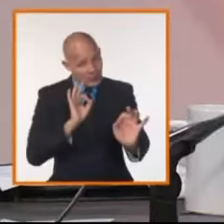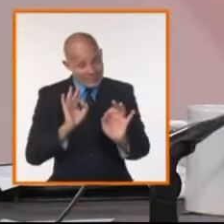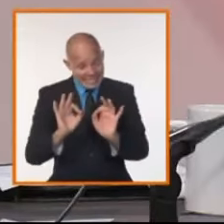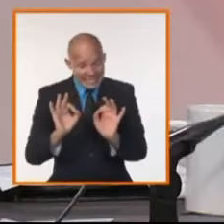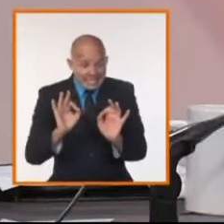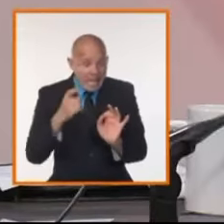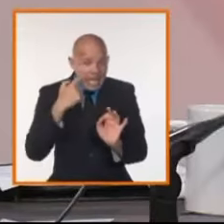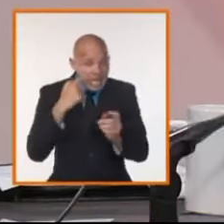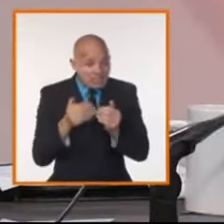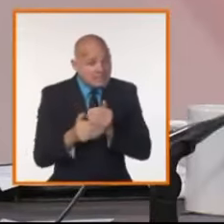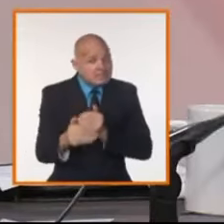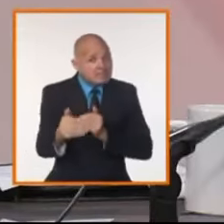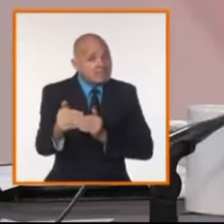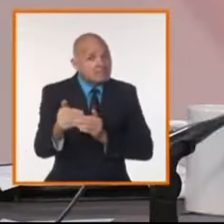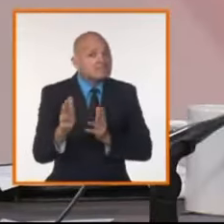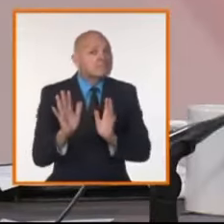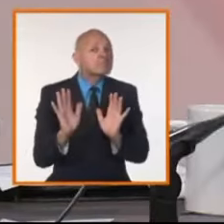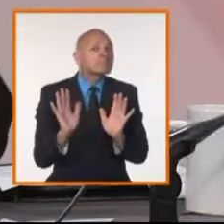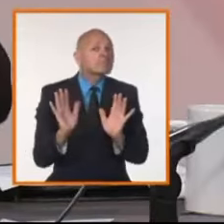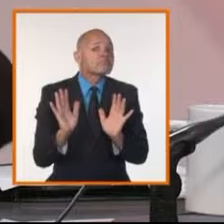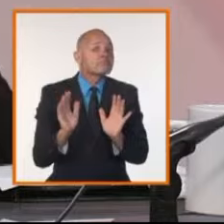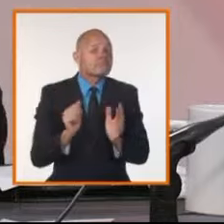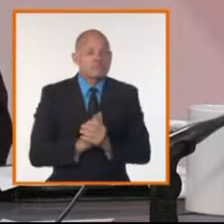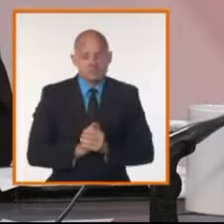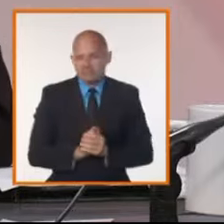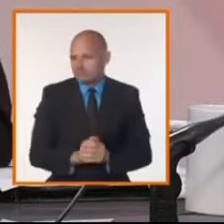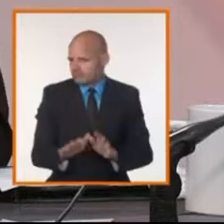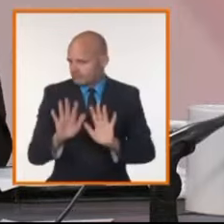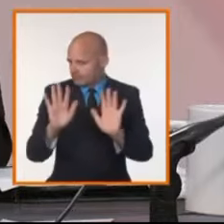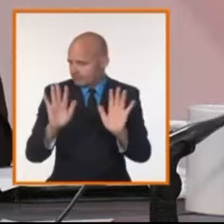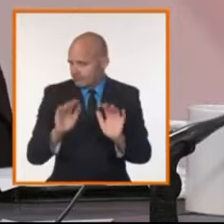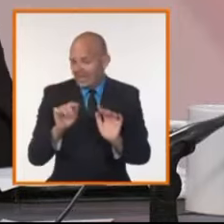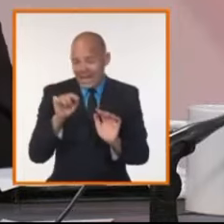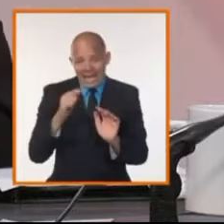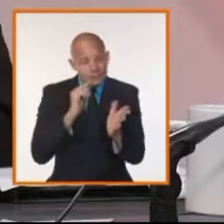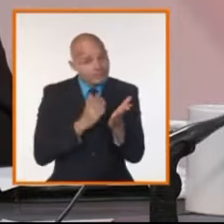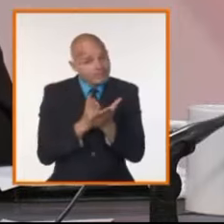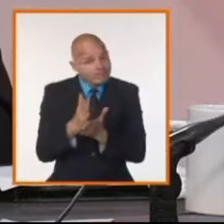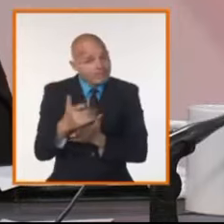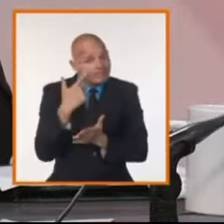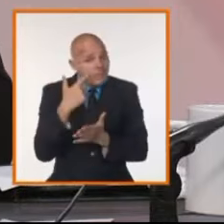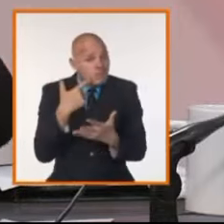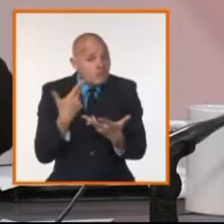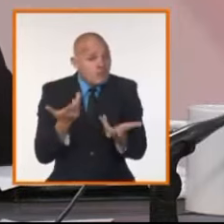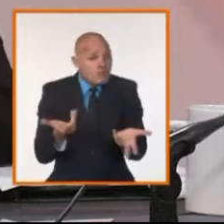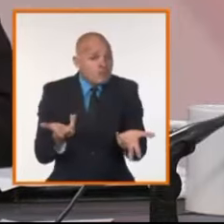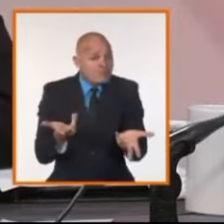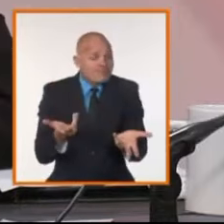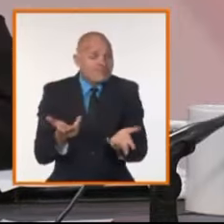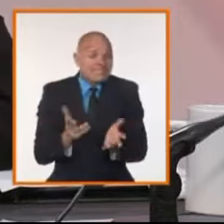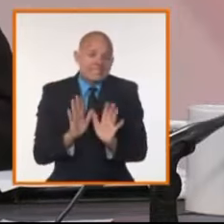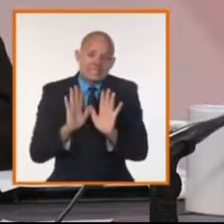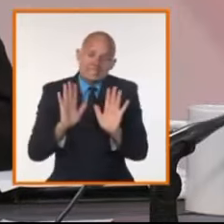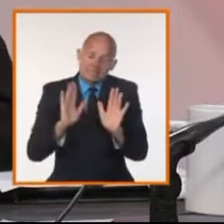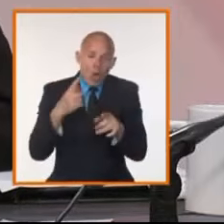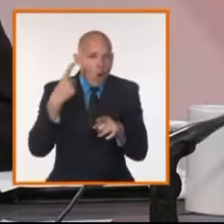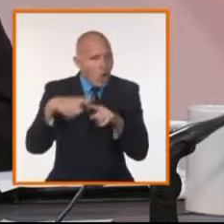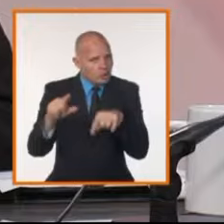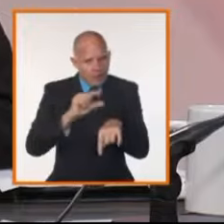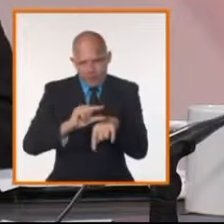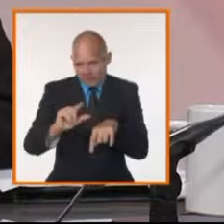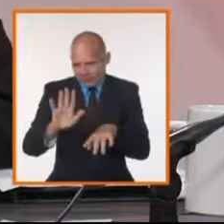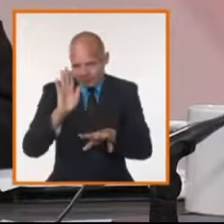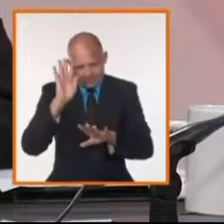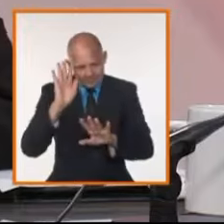a ese resurgir del fascismo y de la extrema derecha del que hay que seguir Pero bueno de eso habrá que analizar más en